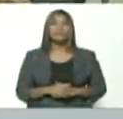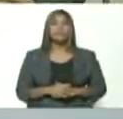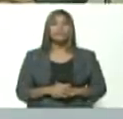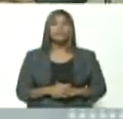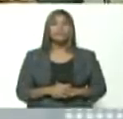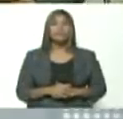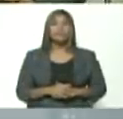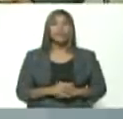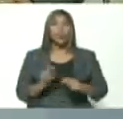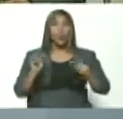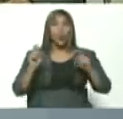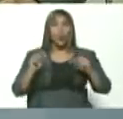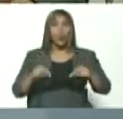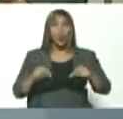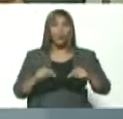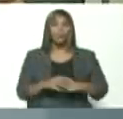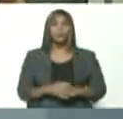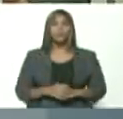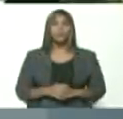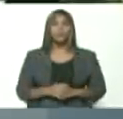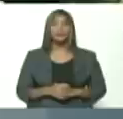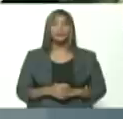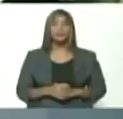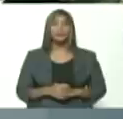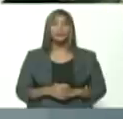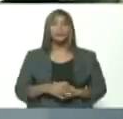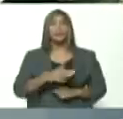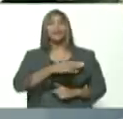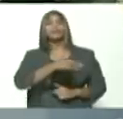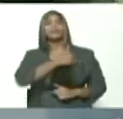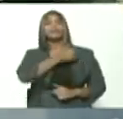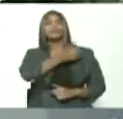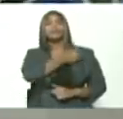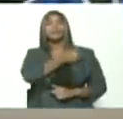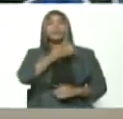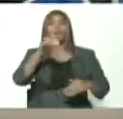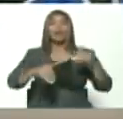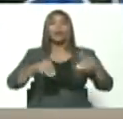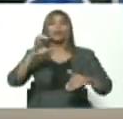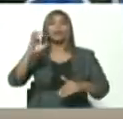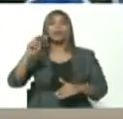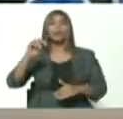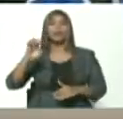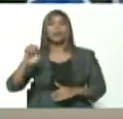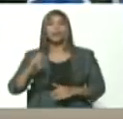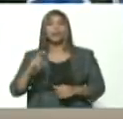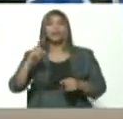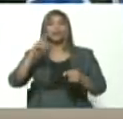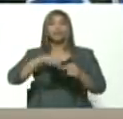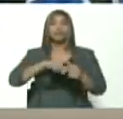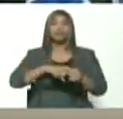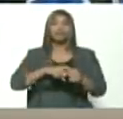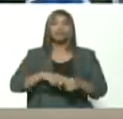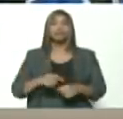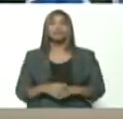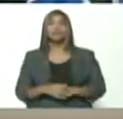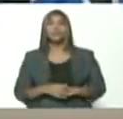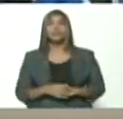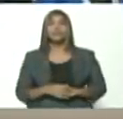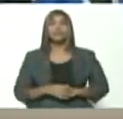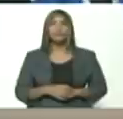En el día de hoy, la rectora y los rectores integrantes del Consejo Nacional